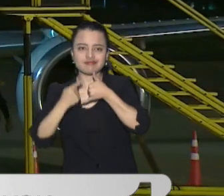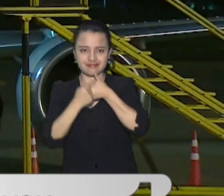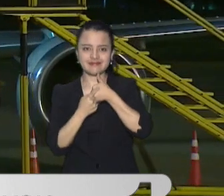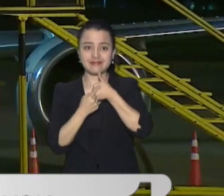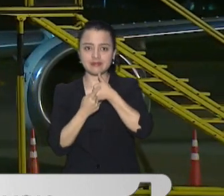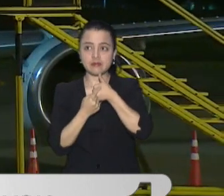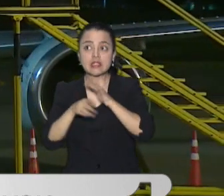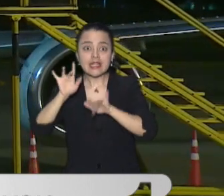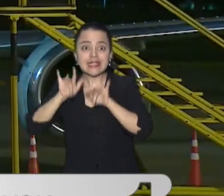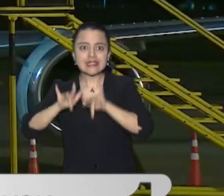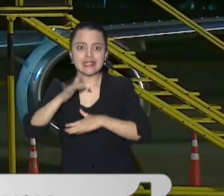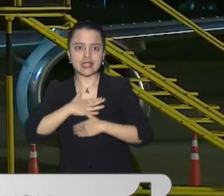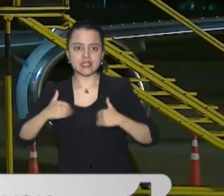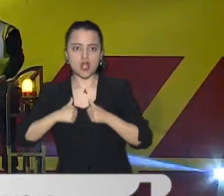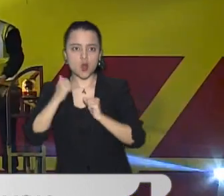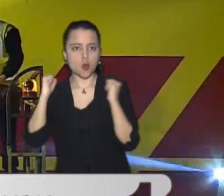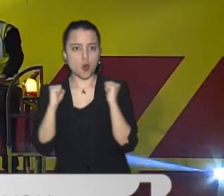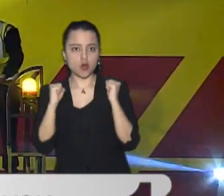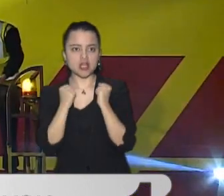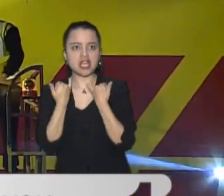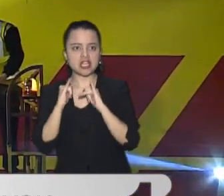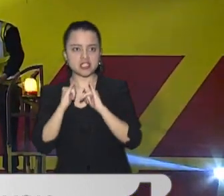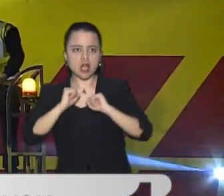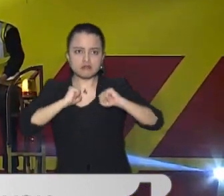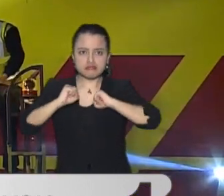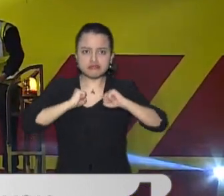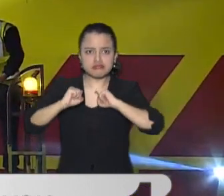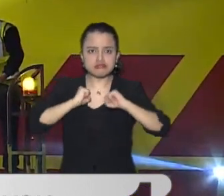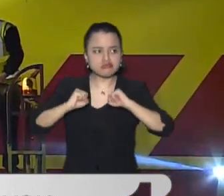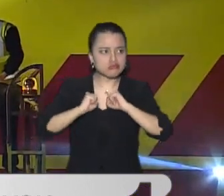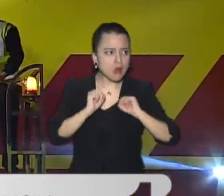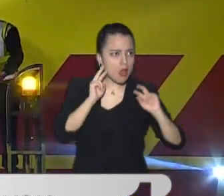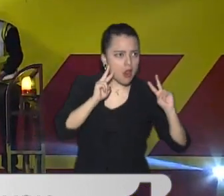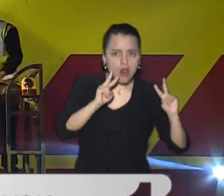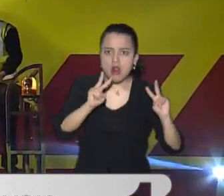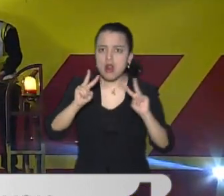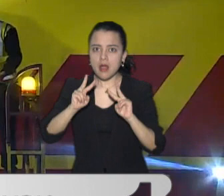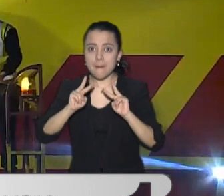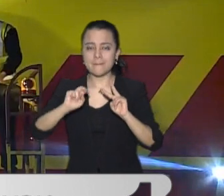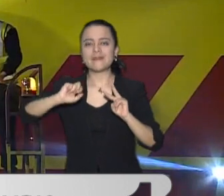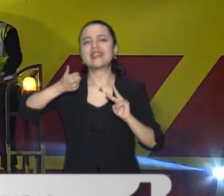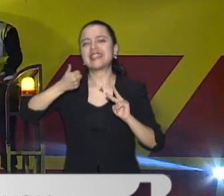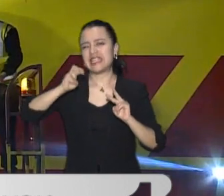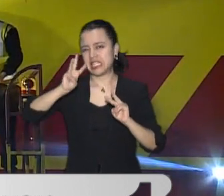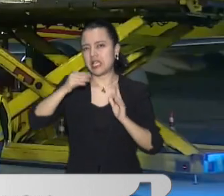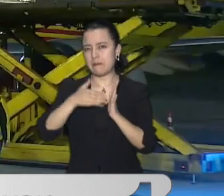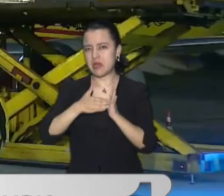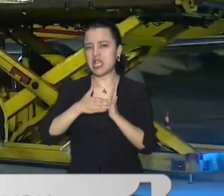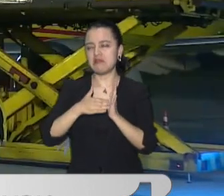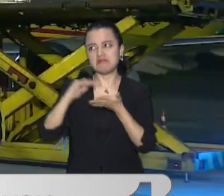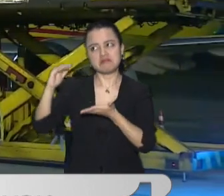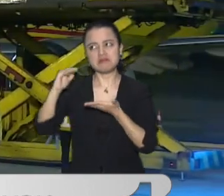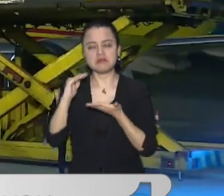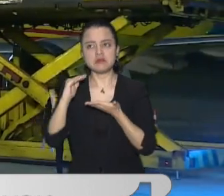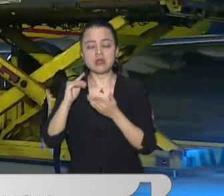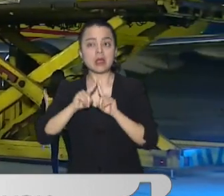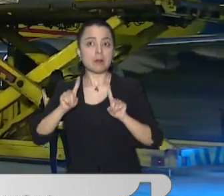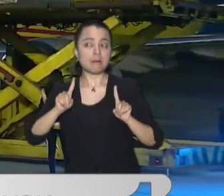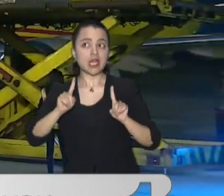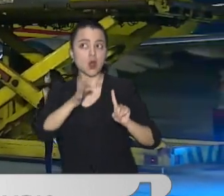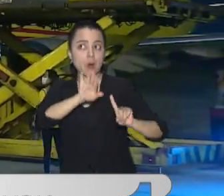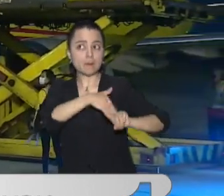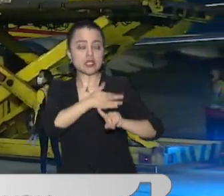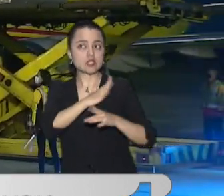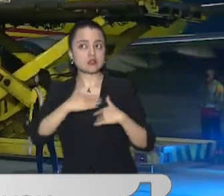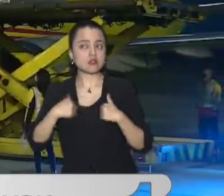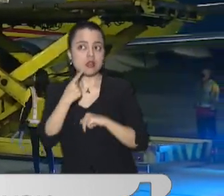El secretario de Salud de Bogotá ya ha adelantado que acá van a recibir cerca de 13.000. Sin embargo, lo que dice el Ministerio de Salud